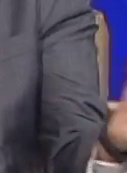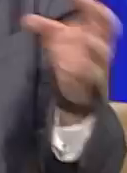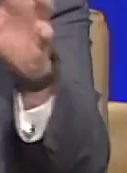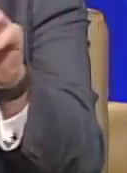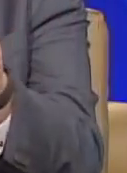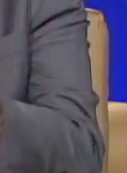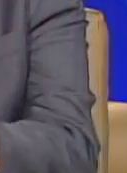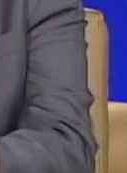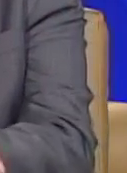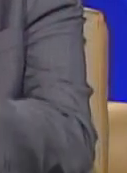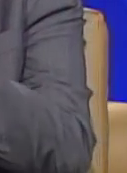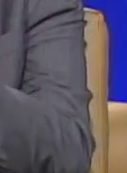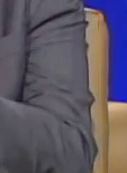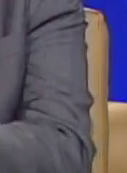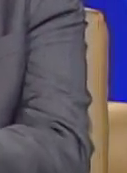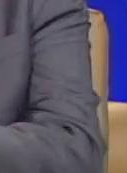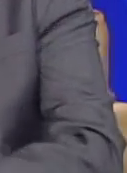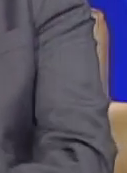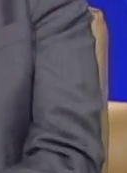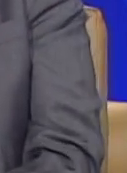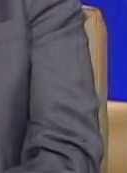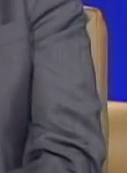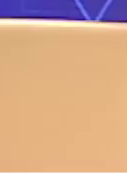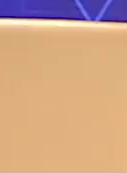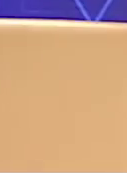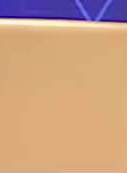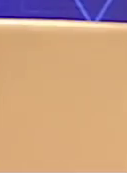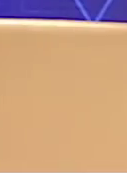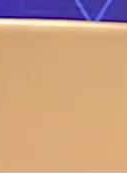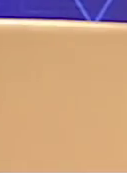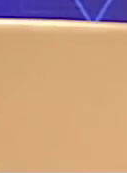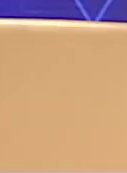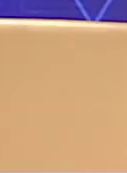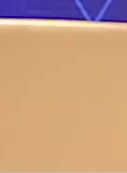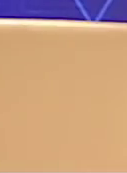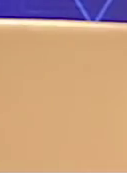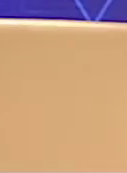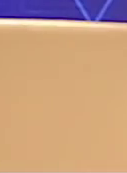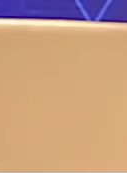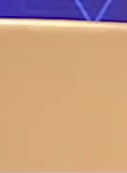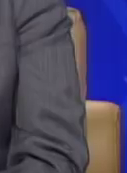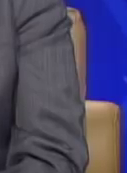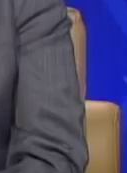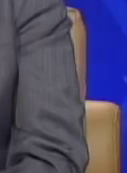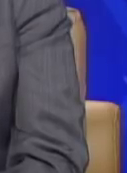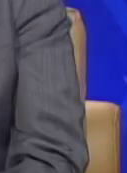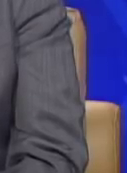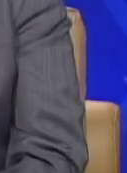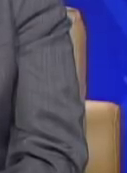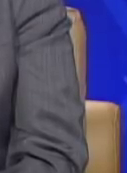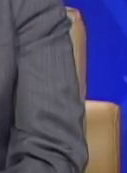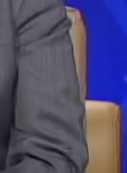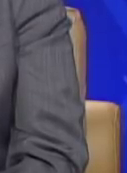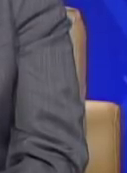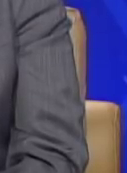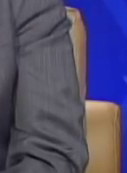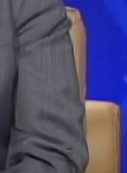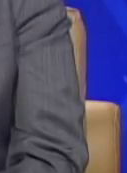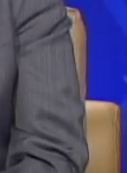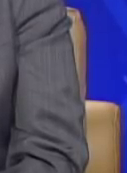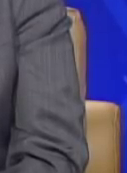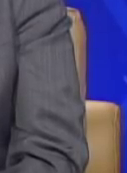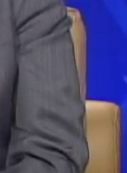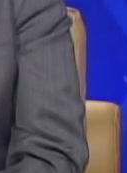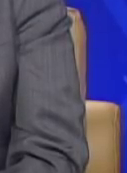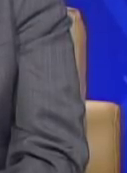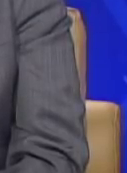que se necesitan para que verdaderamente rindan su fruto gracias por haber venido a conversar con nosotros de hacer despedimos esta